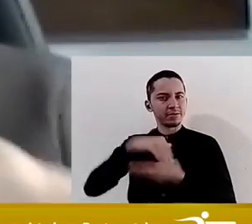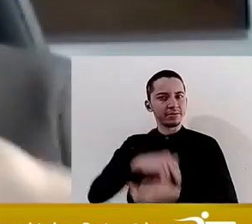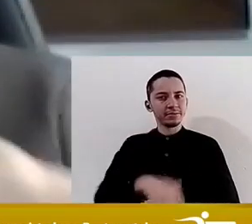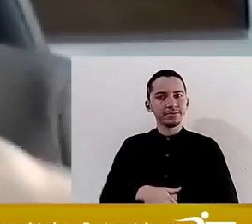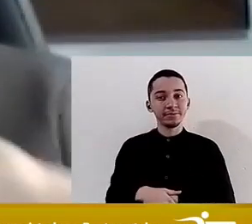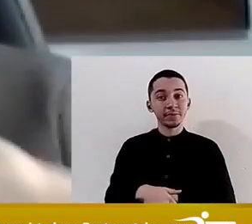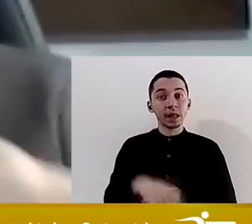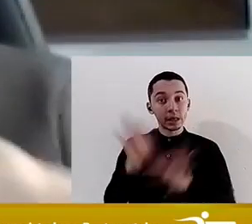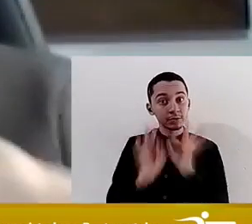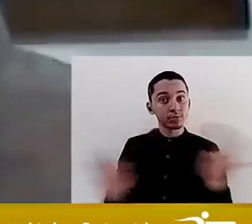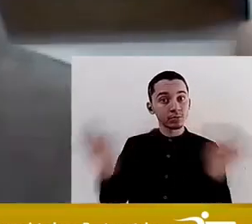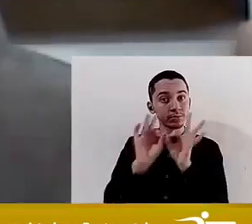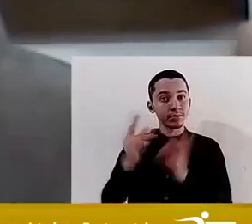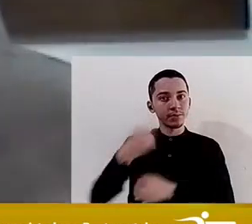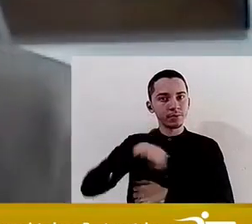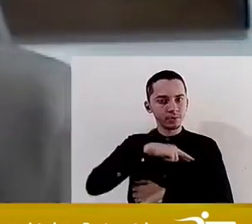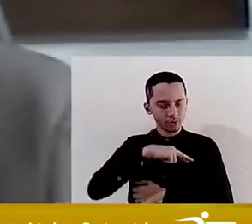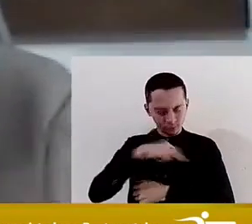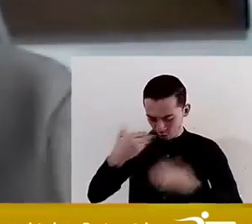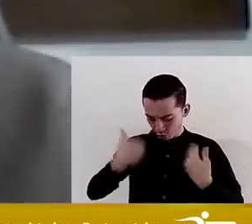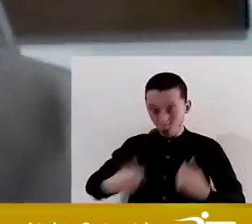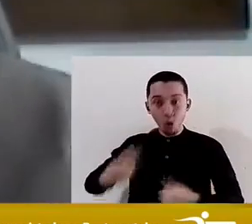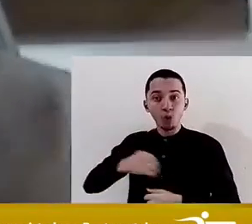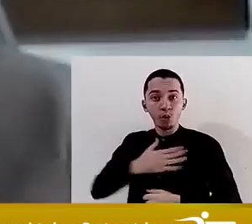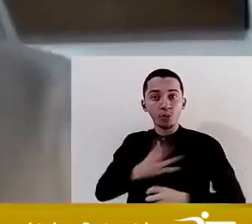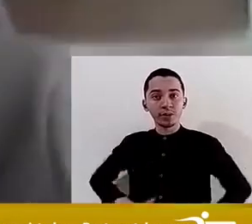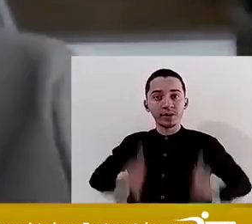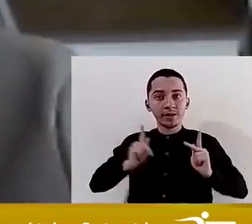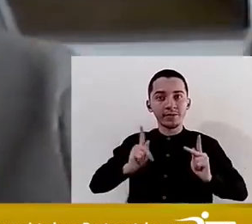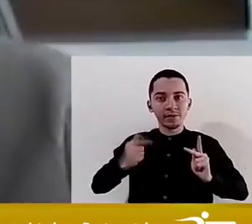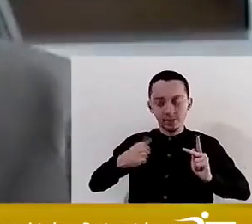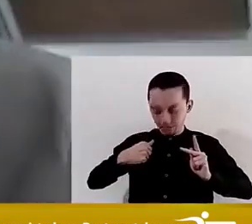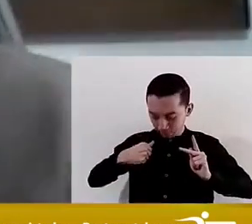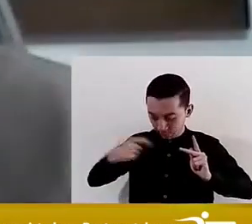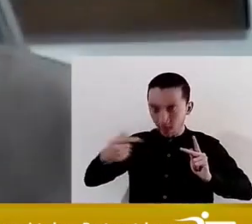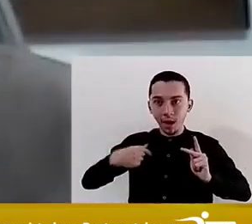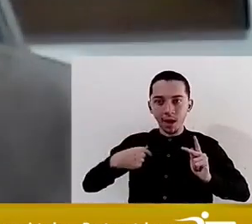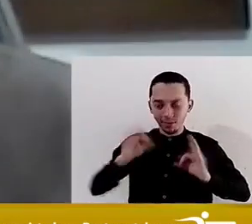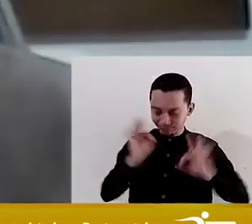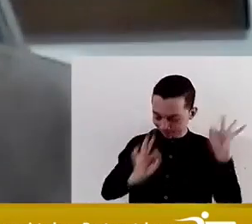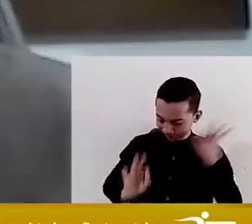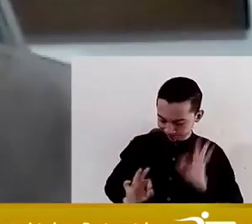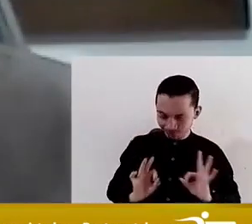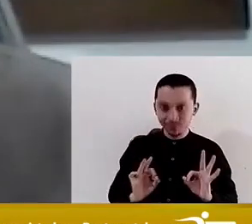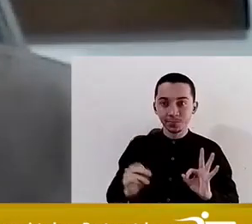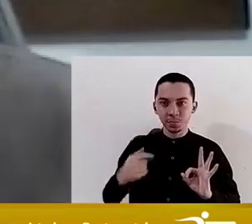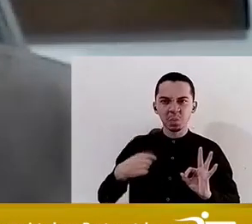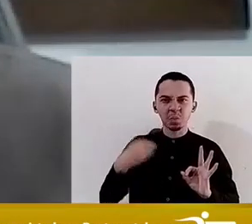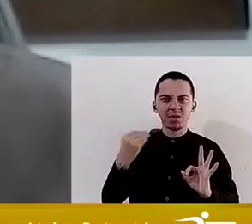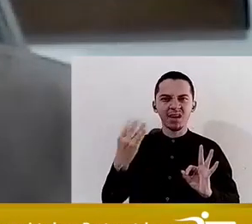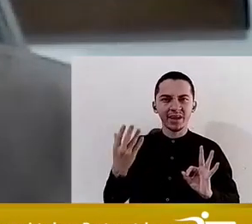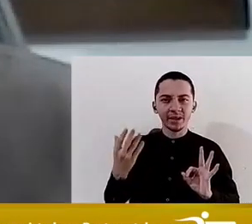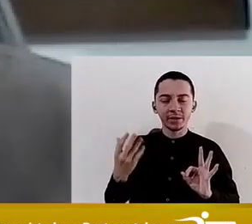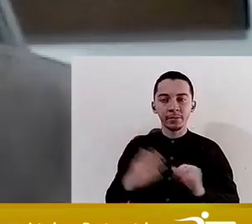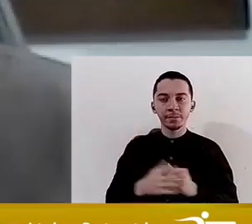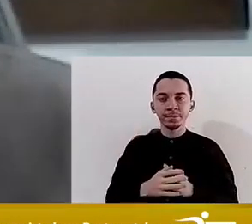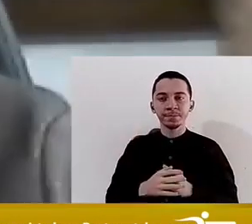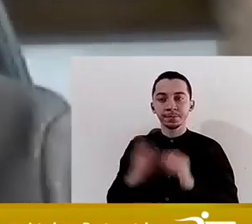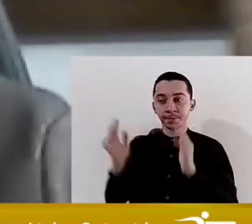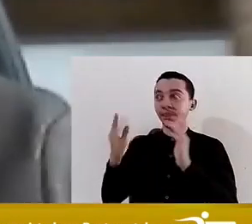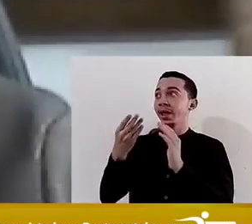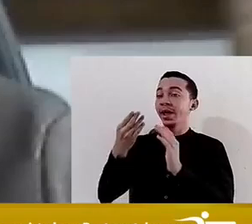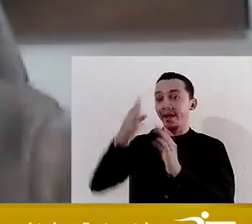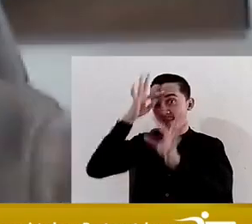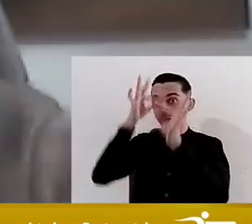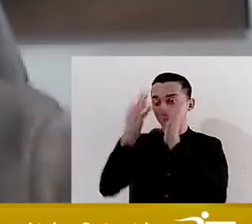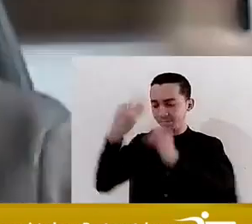preparemos el campo. Queremos renuevo, queremos que nazca una fe bonita, sana,